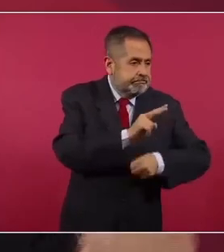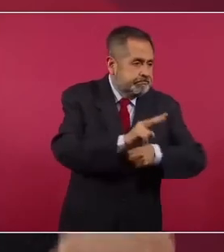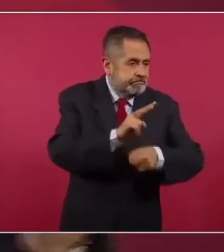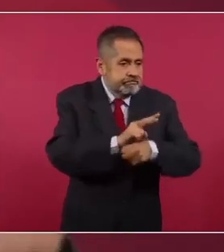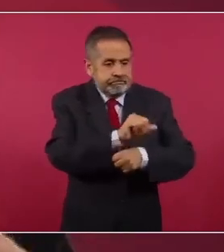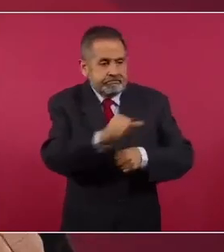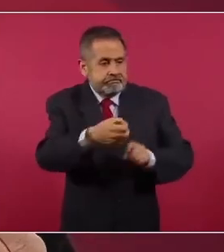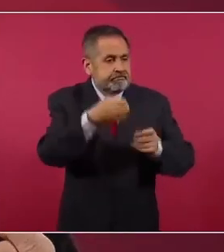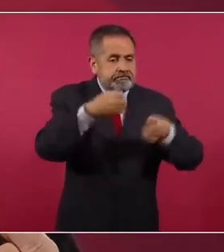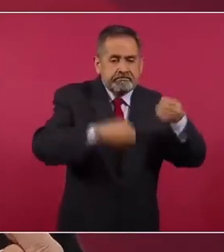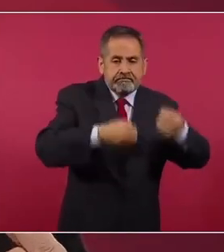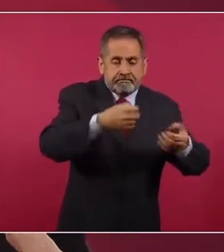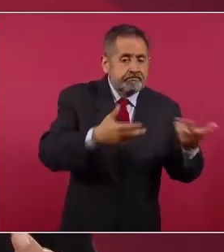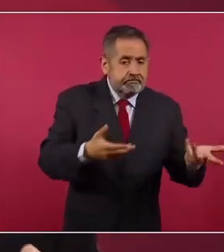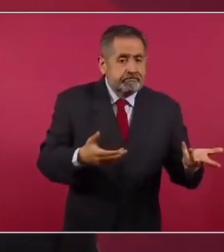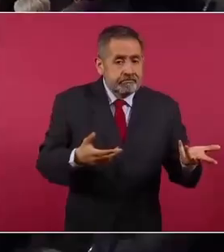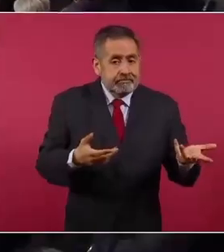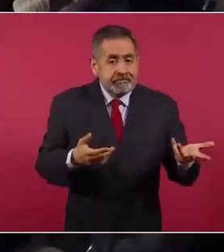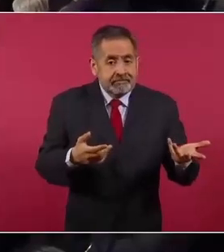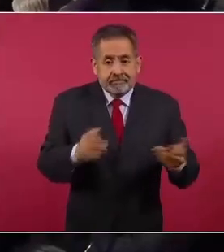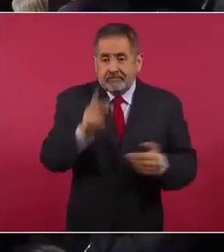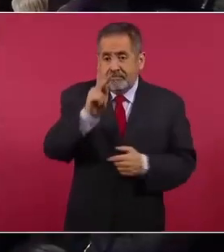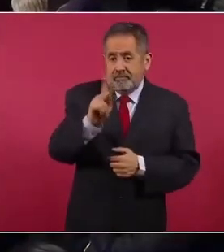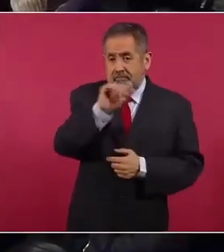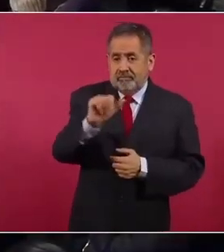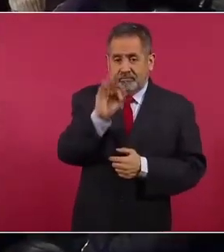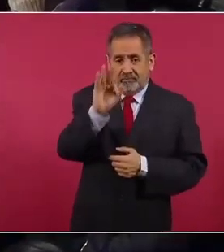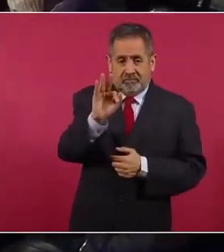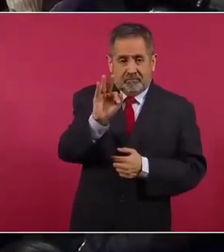Es el Poder Judicial